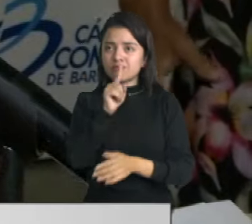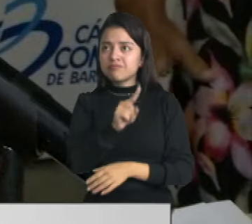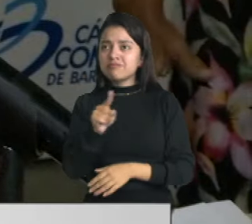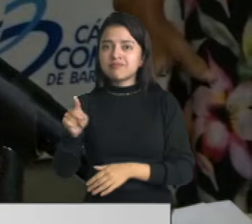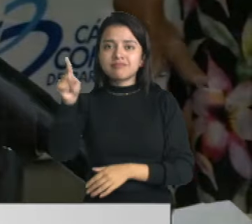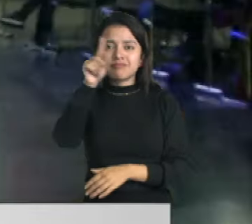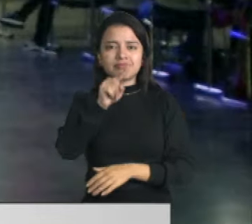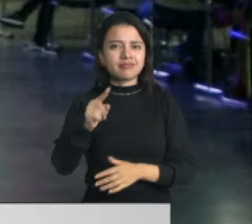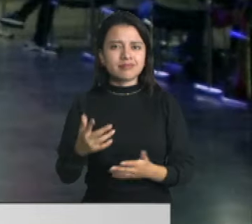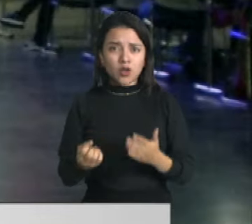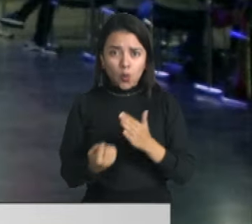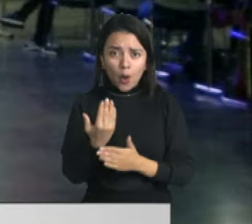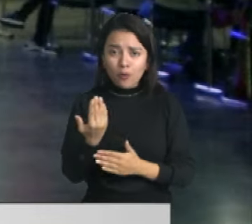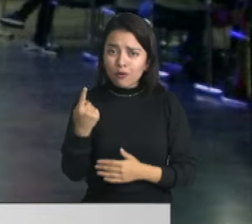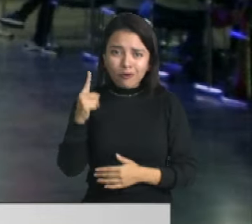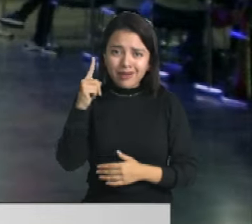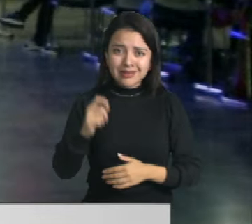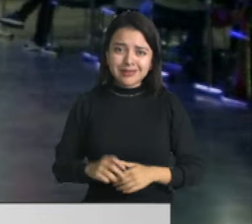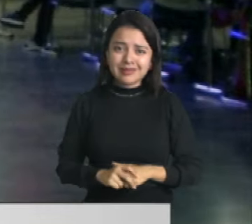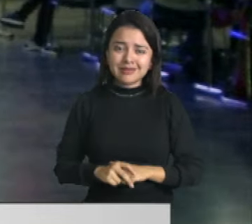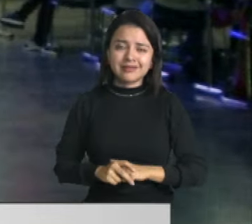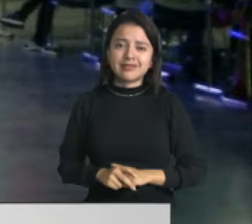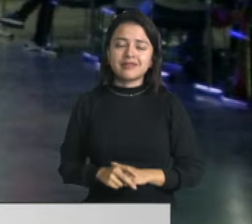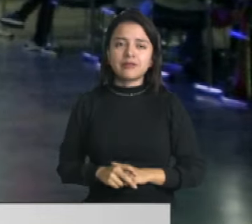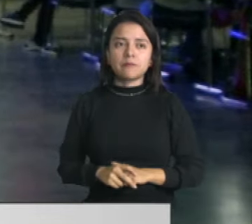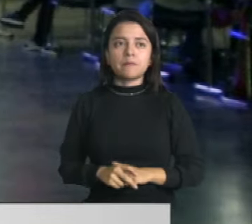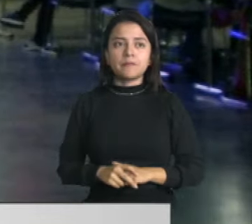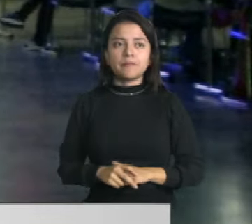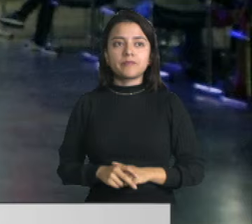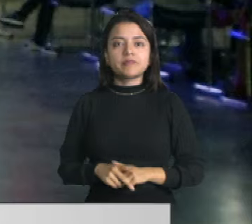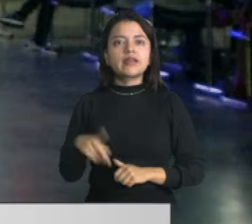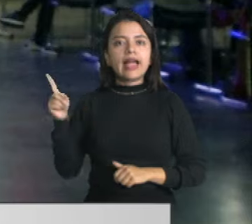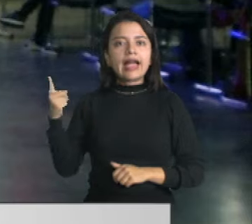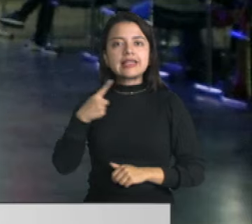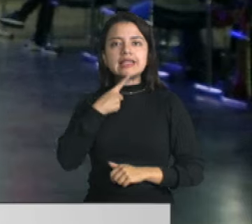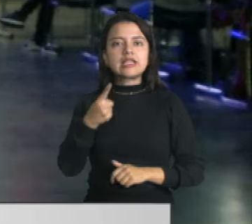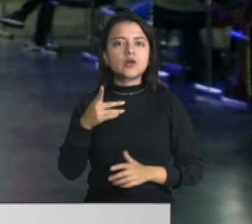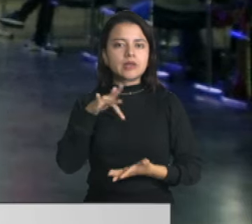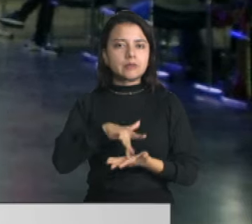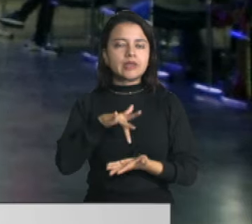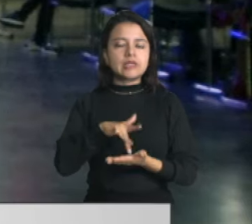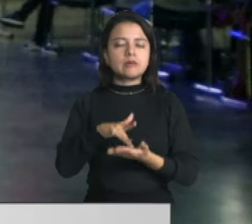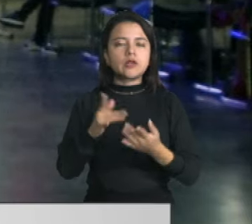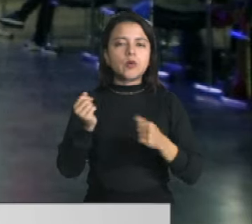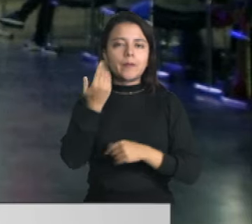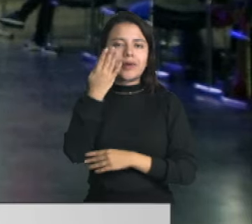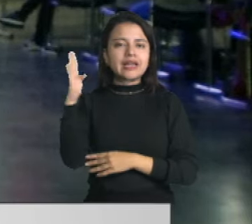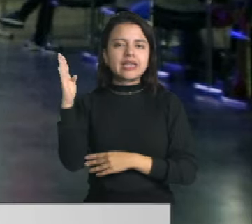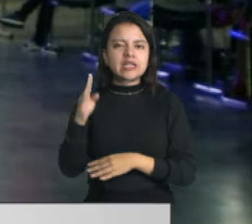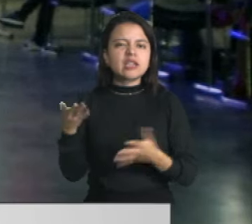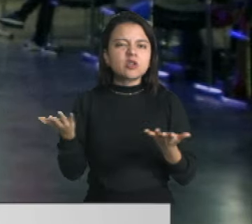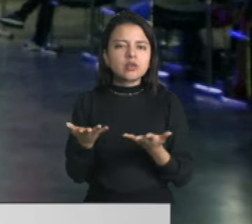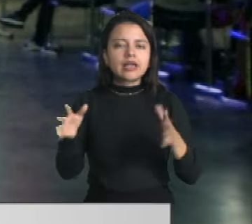nuevo. La procuradora habló aquí en Barranquilla en el Congreso Nacional de Fenalco, en donde